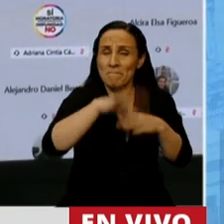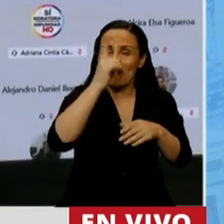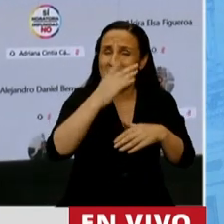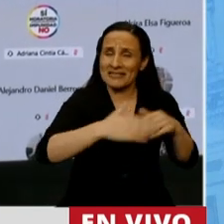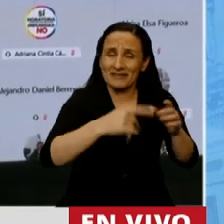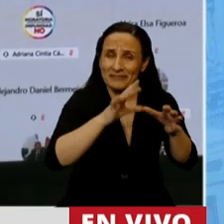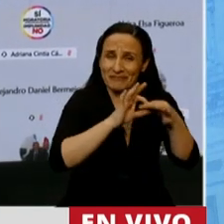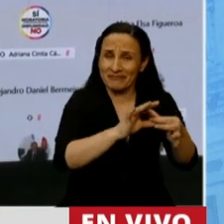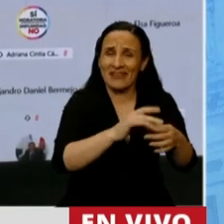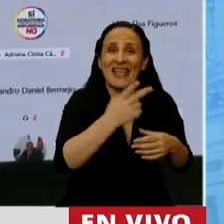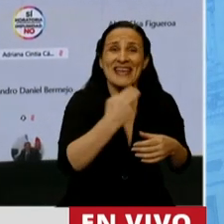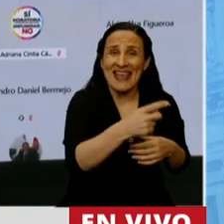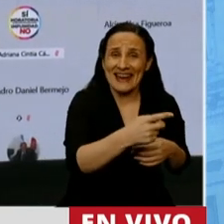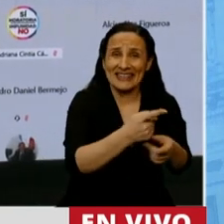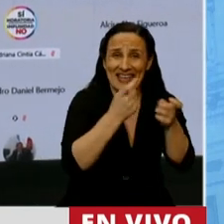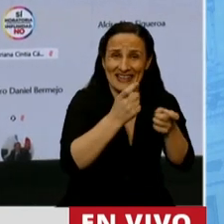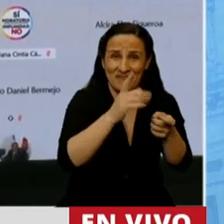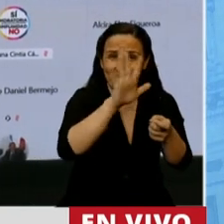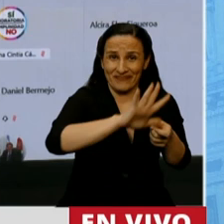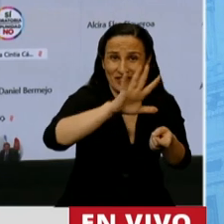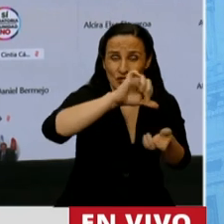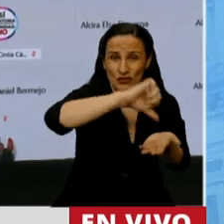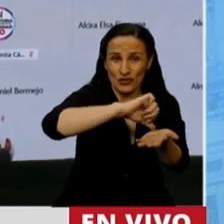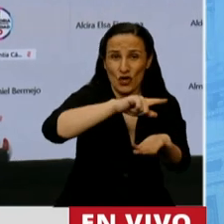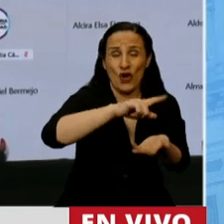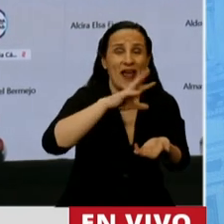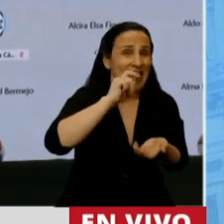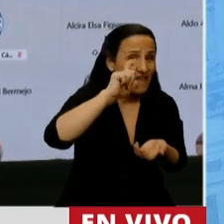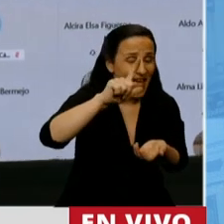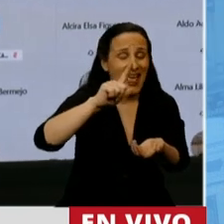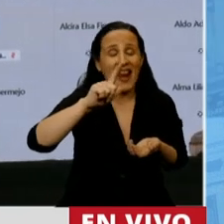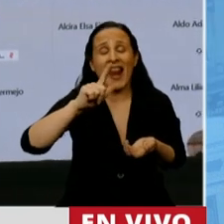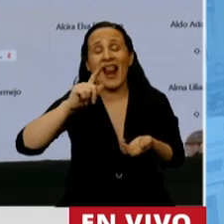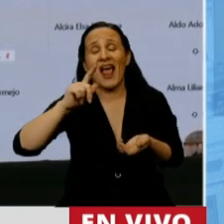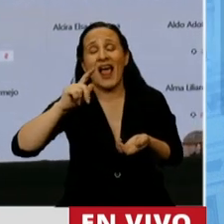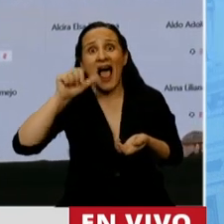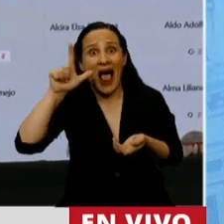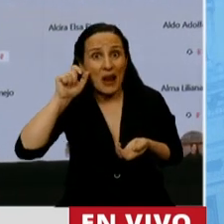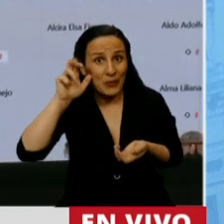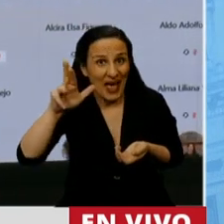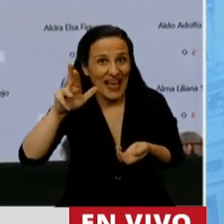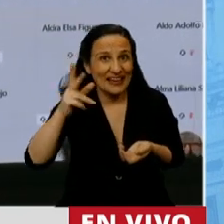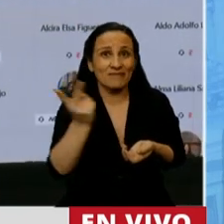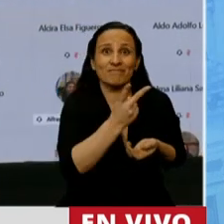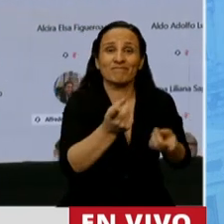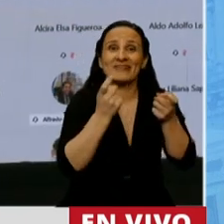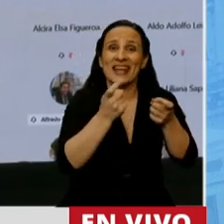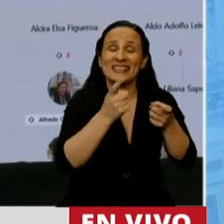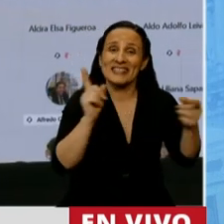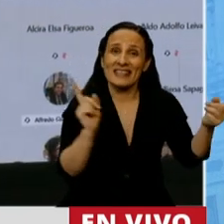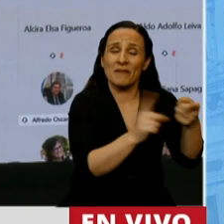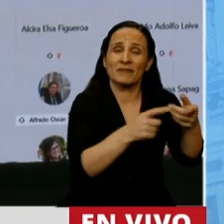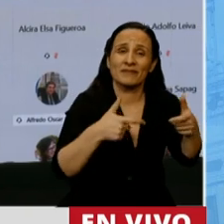materia energética la región sur, San Rafael y General Alvear, es la conexión al gasoducto Gas